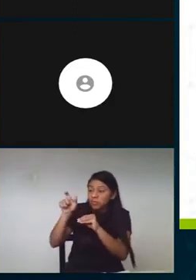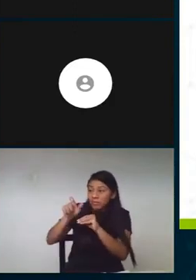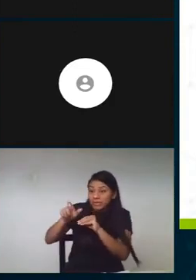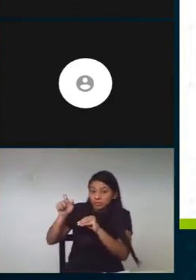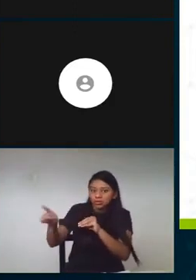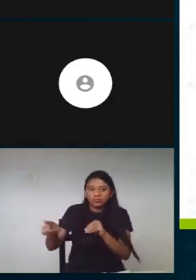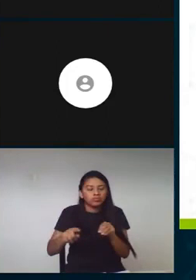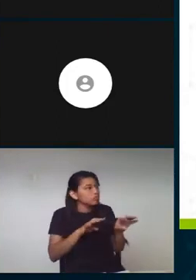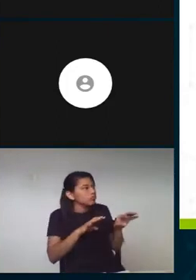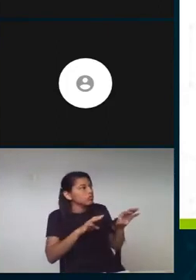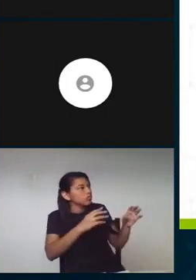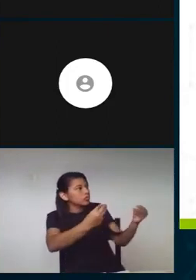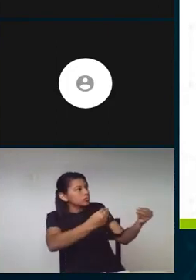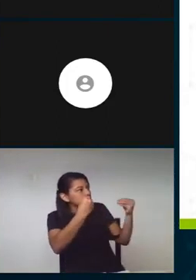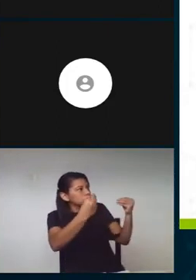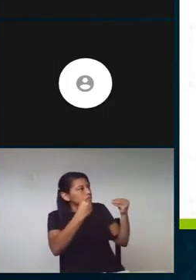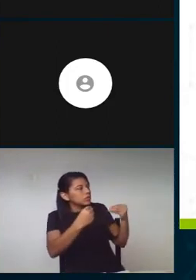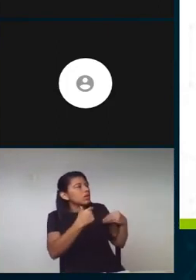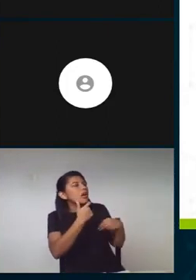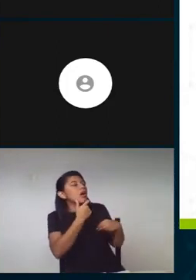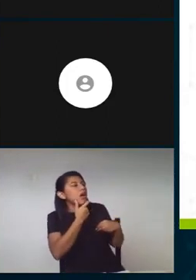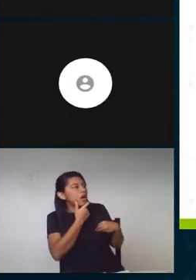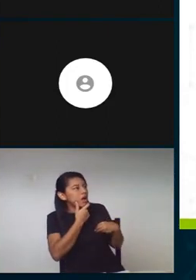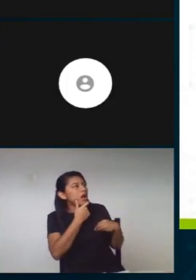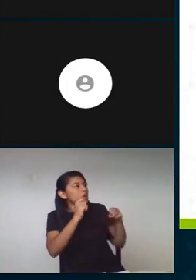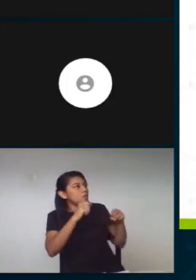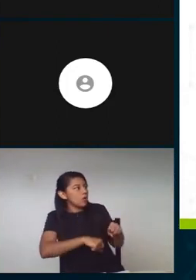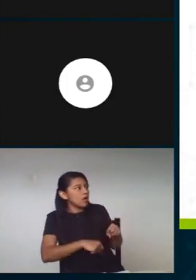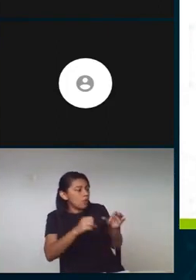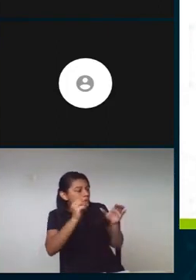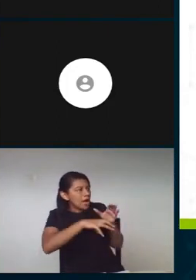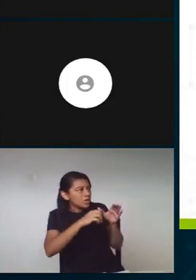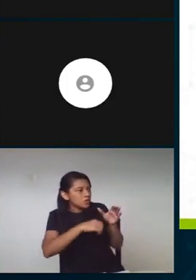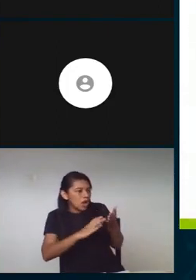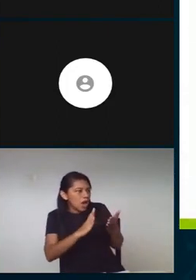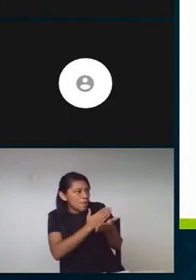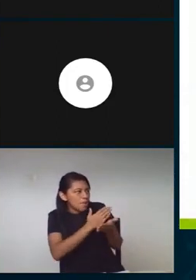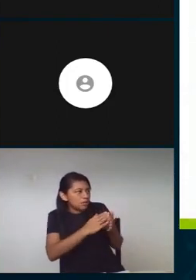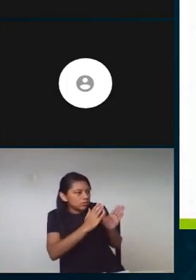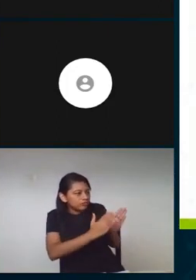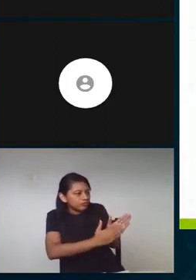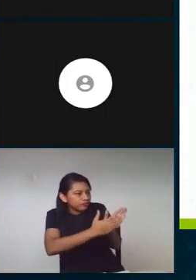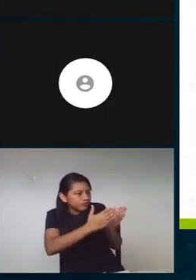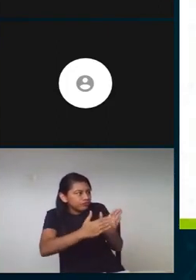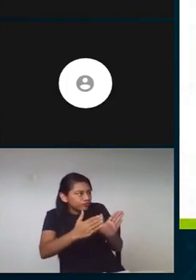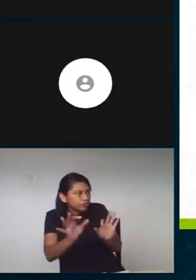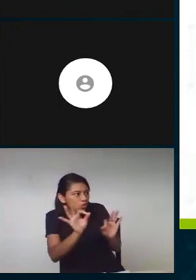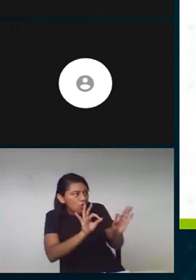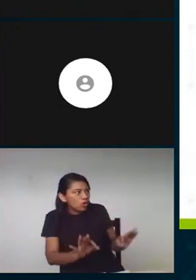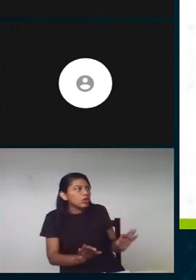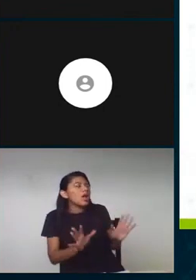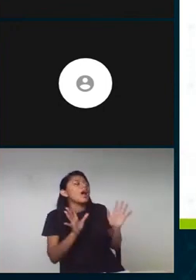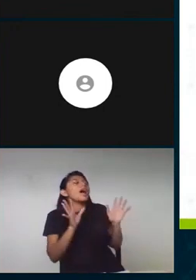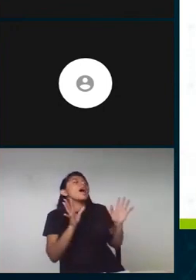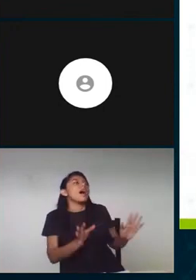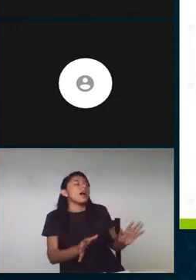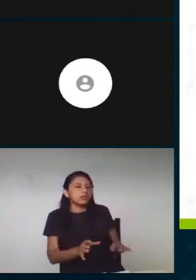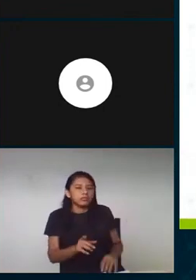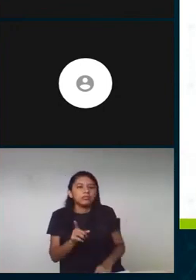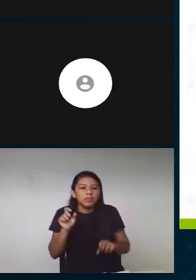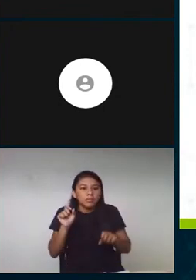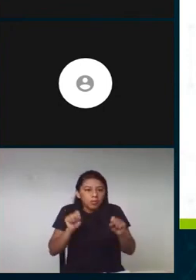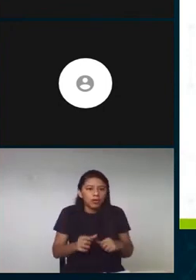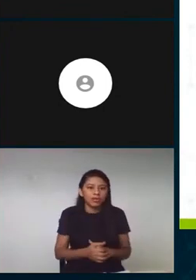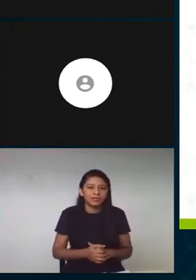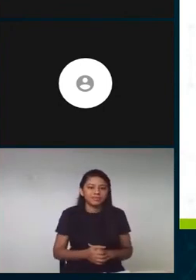esos beneficios que van a tener. Bueno, y por último, para yo terminar mi presentación y ya seguir con mi compañera Karen, que nos